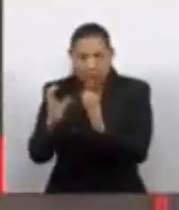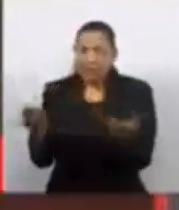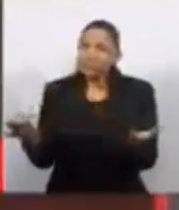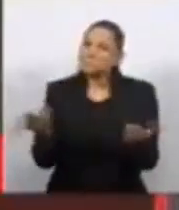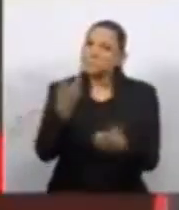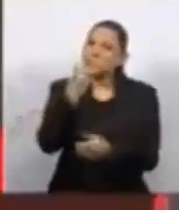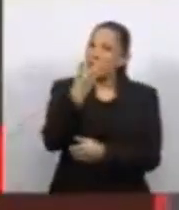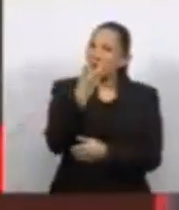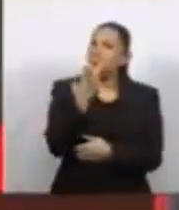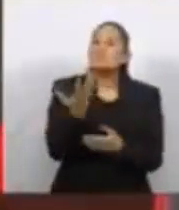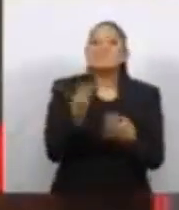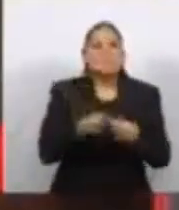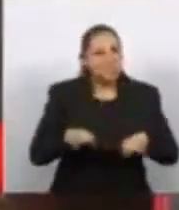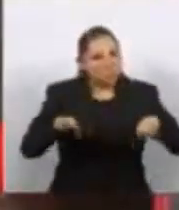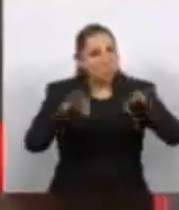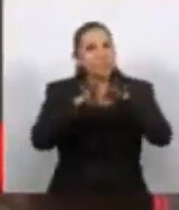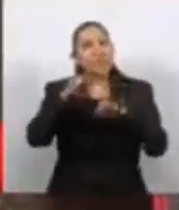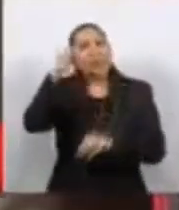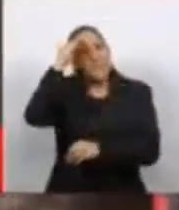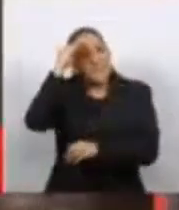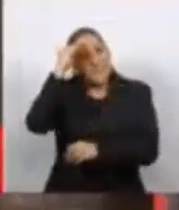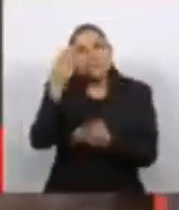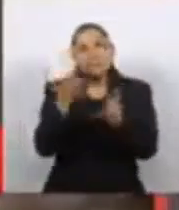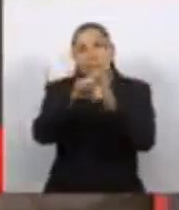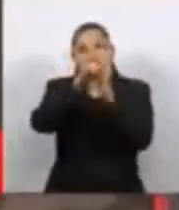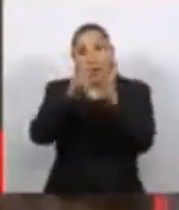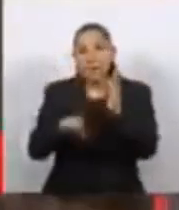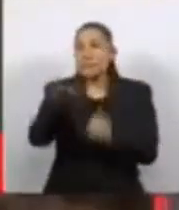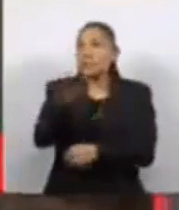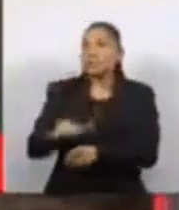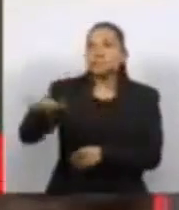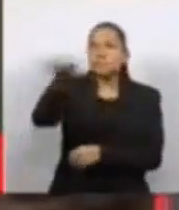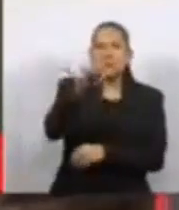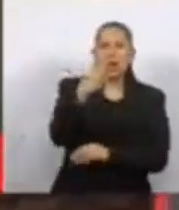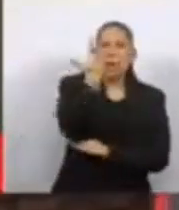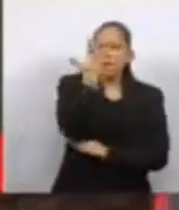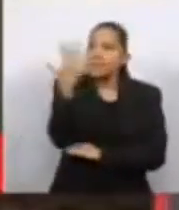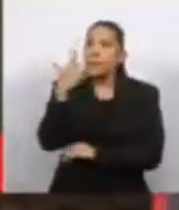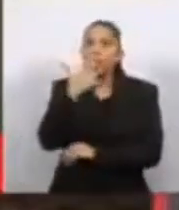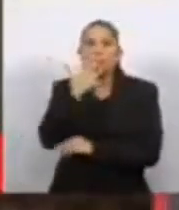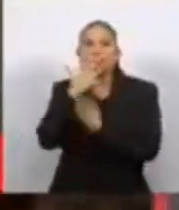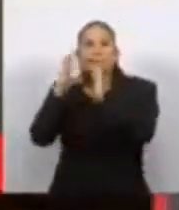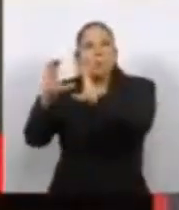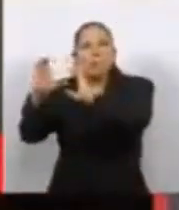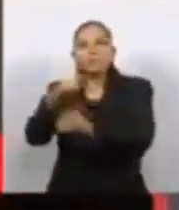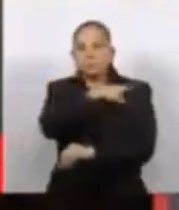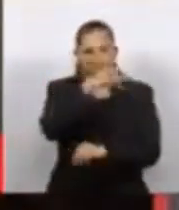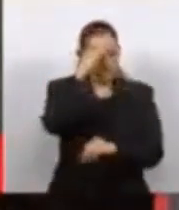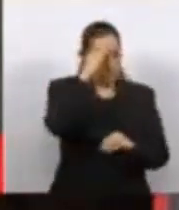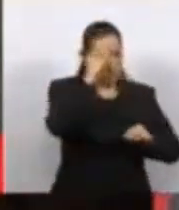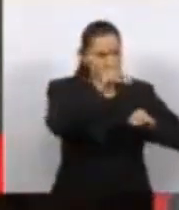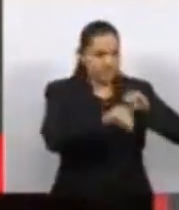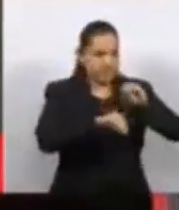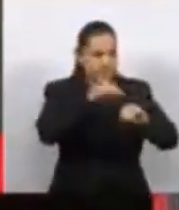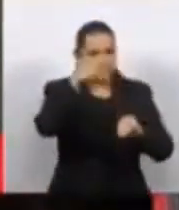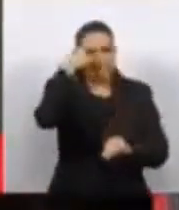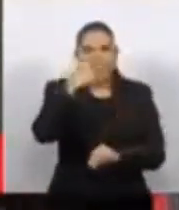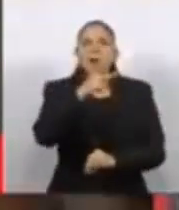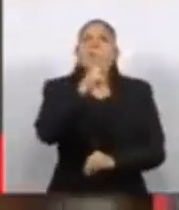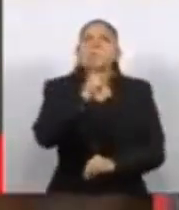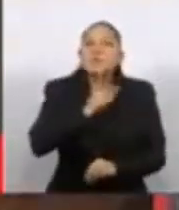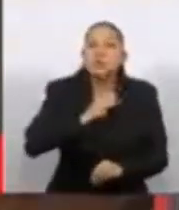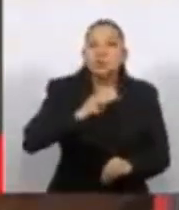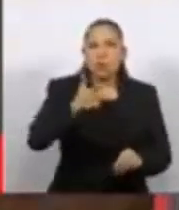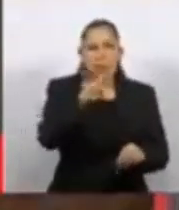hoy es el enemigo número uno de las energías limpias y supedita la vida del país a los combustibles fósiles.